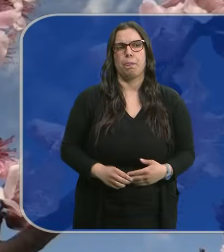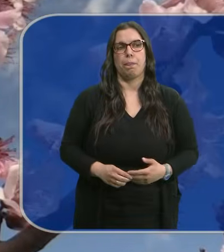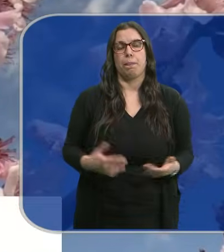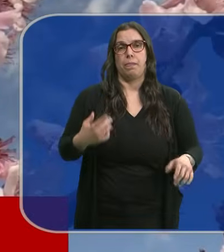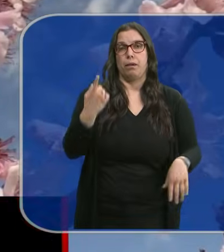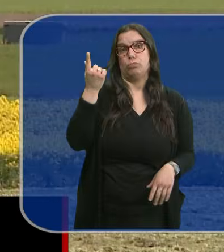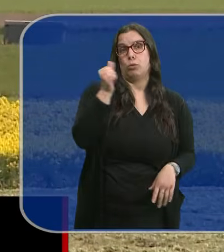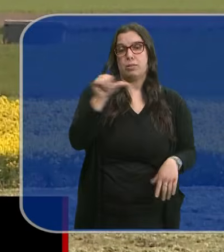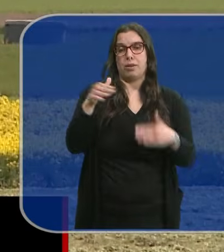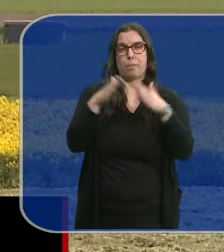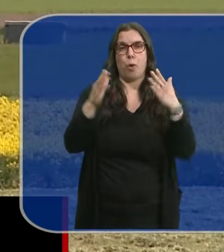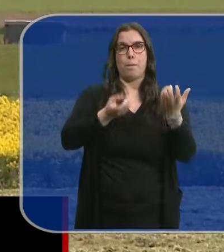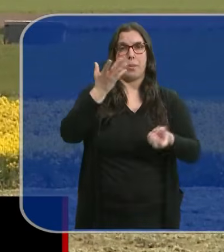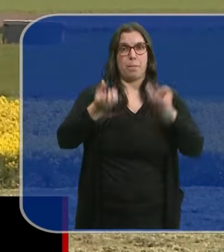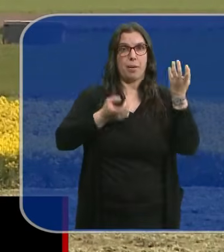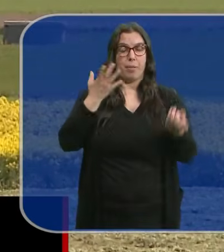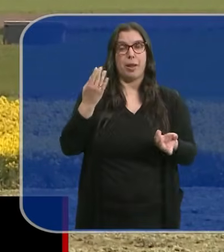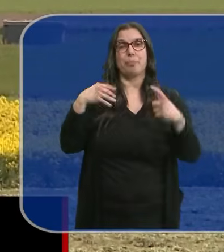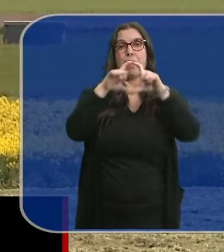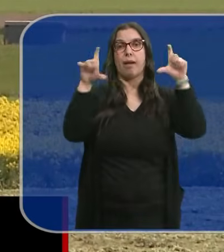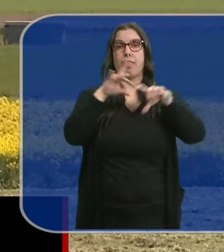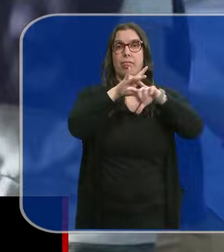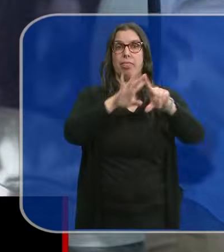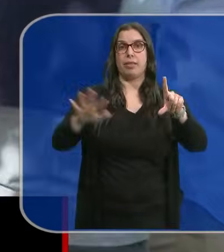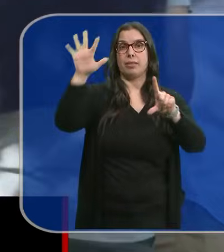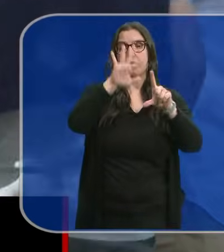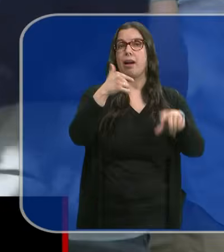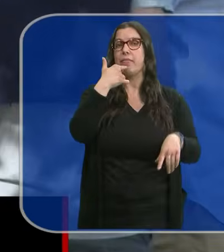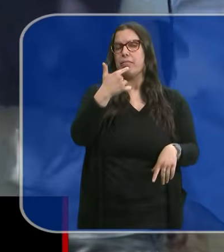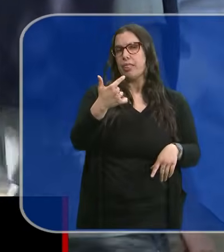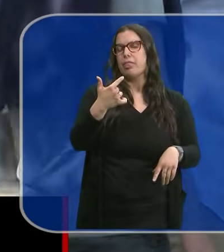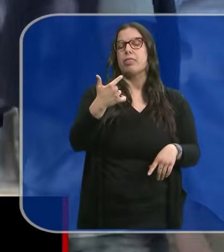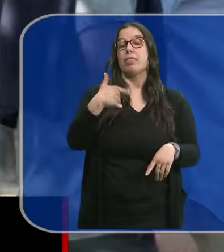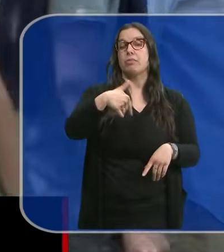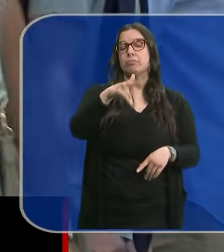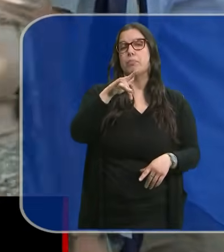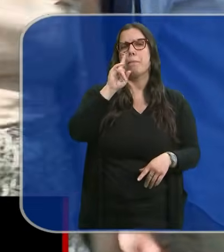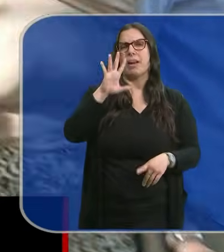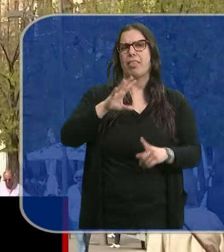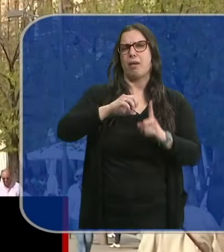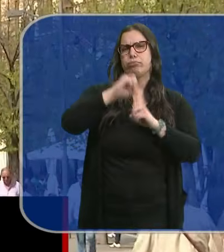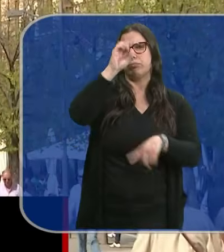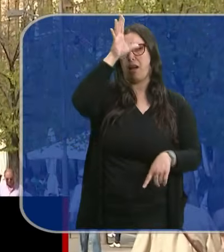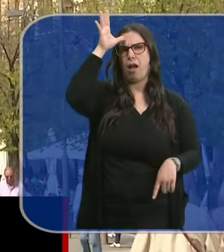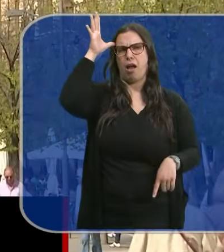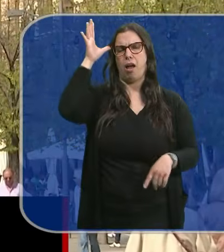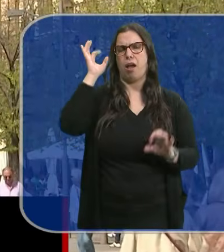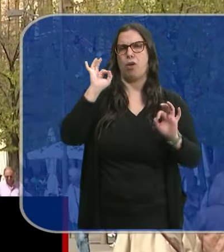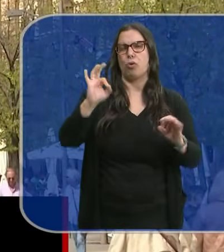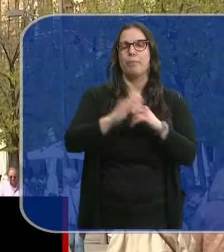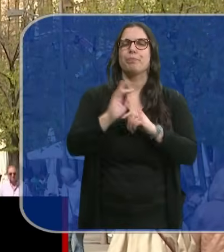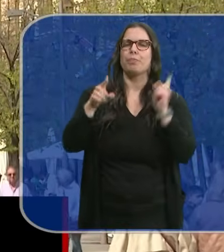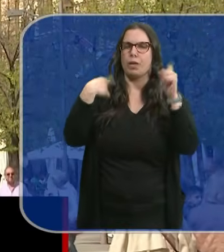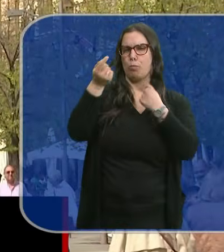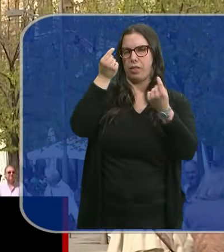Apenas queda una semana para la entrada de la primavera y la EMET ha hecho balance de cómo será la estación. Se prevé más cálida de lo habitual, con temperaturas altas.